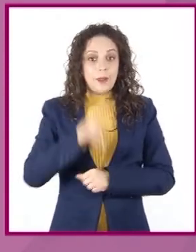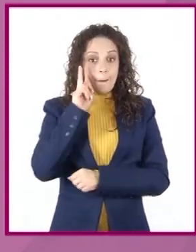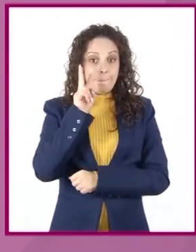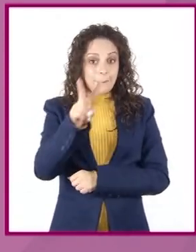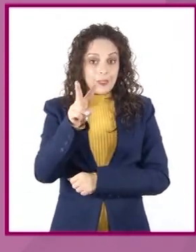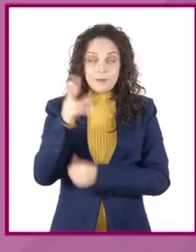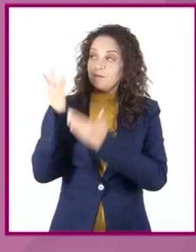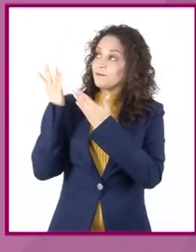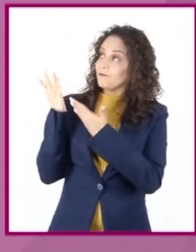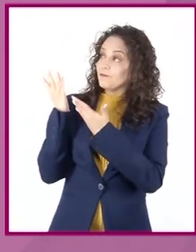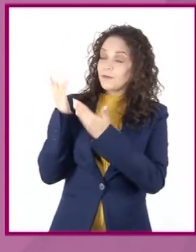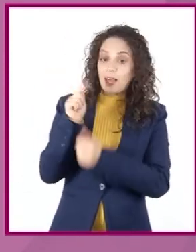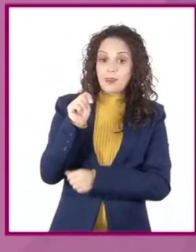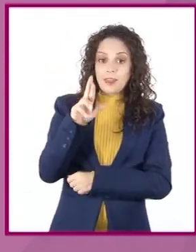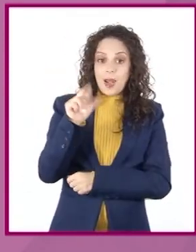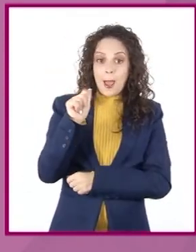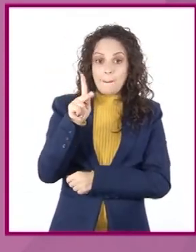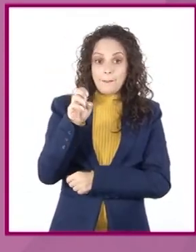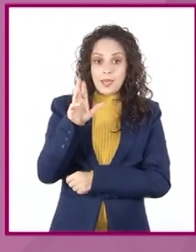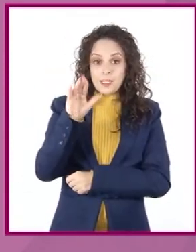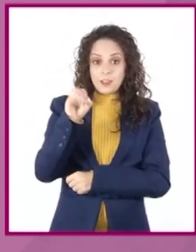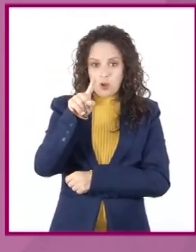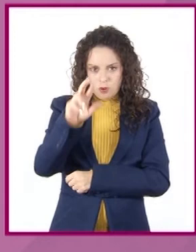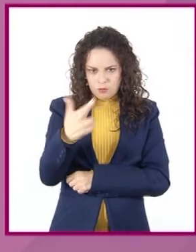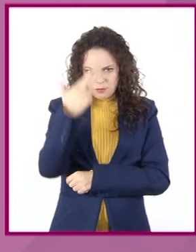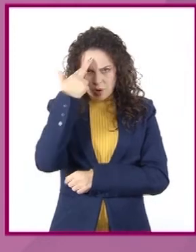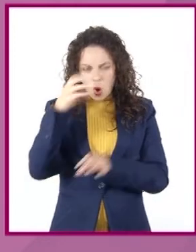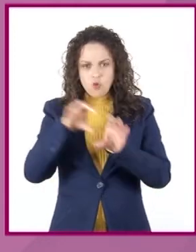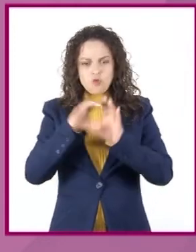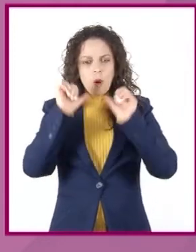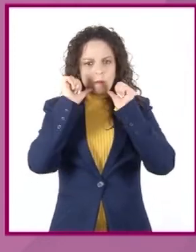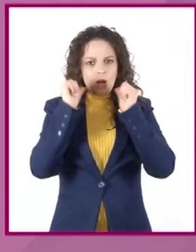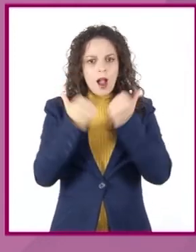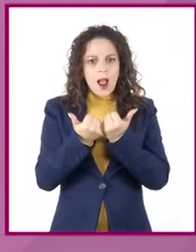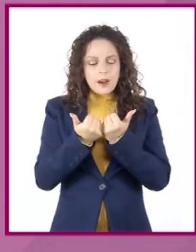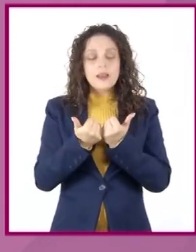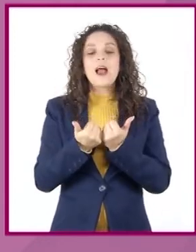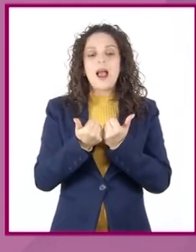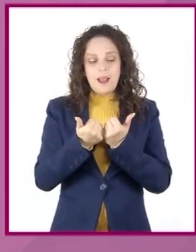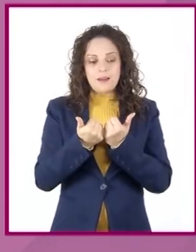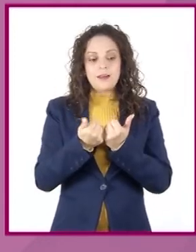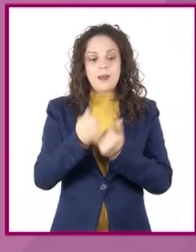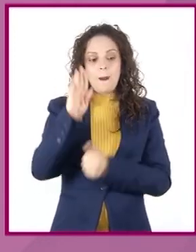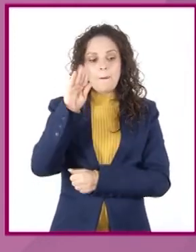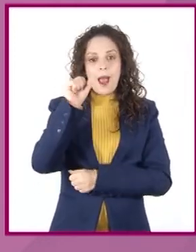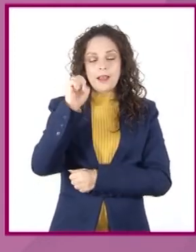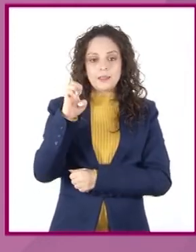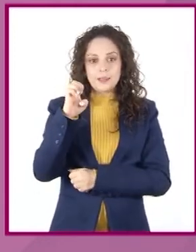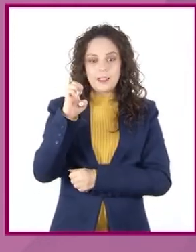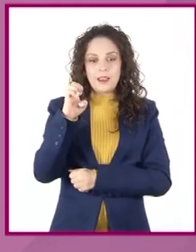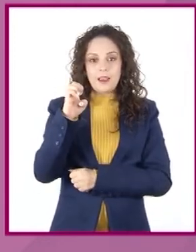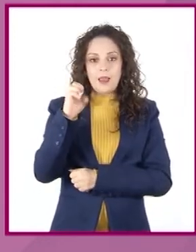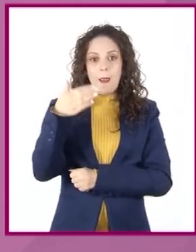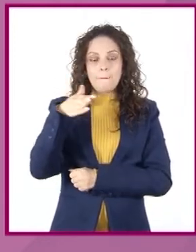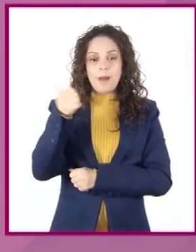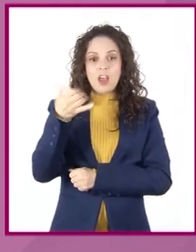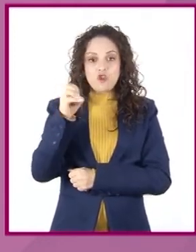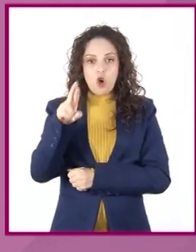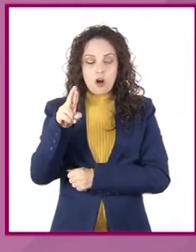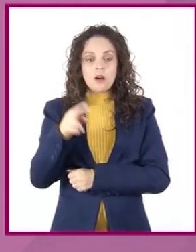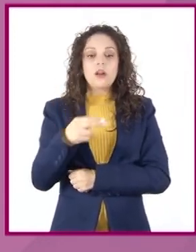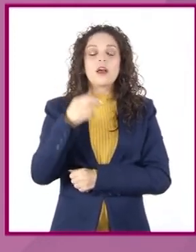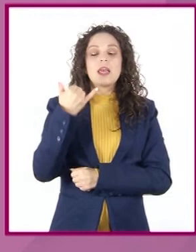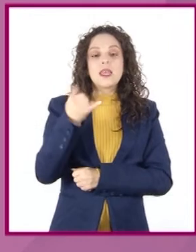Si recuerdas, el área de un trapecio se obtiene sumando la base mayor más la base menor, multiplicándola por la altura